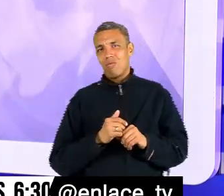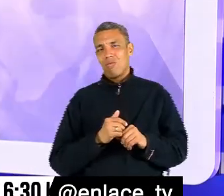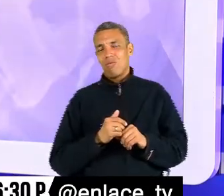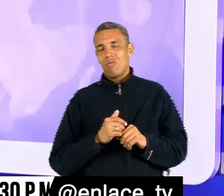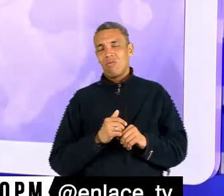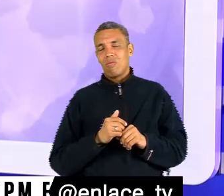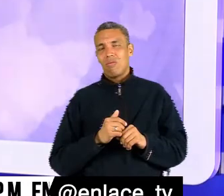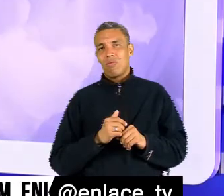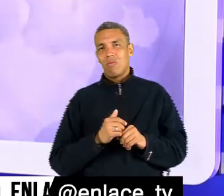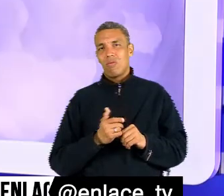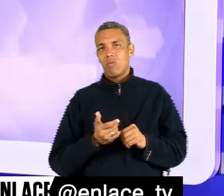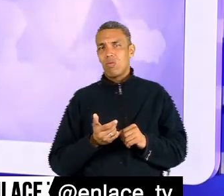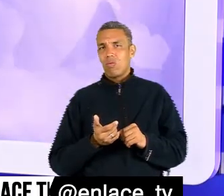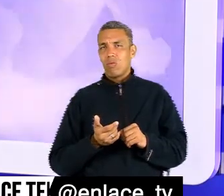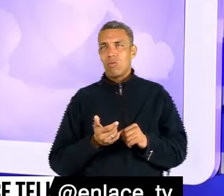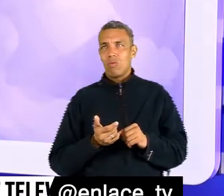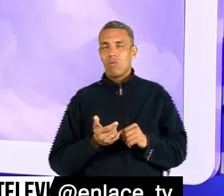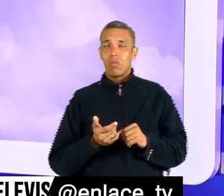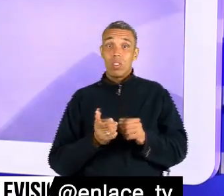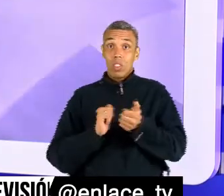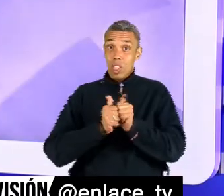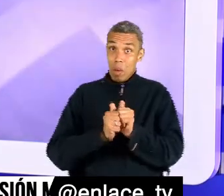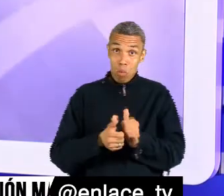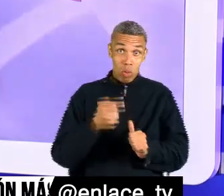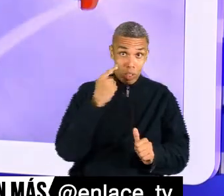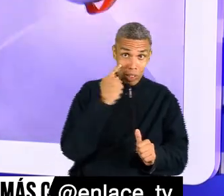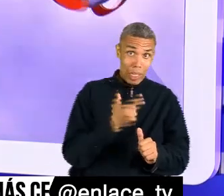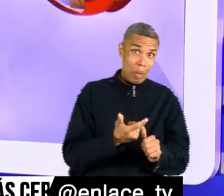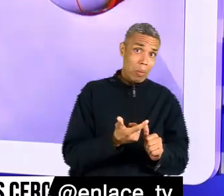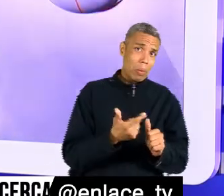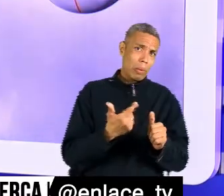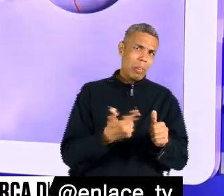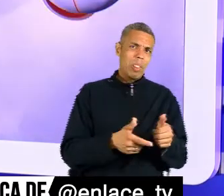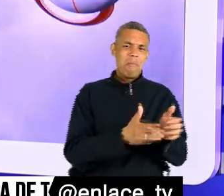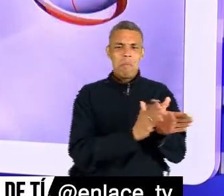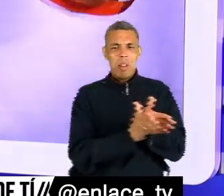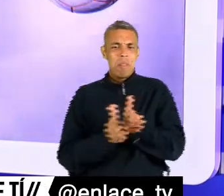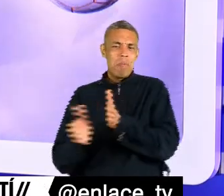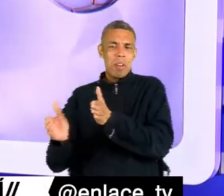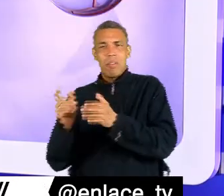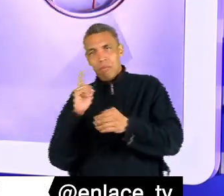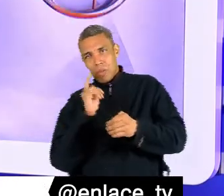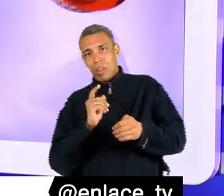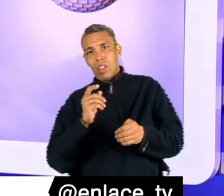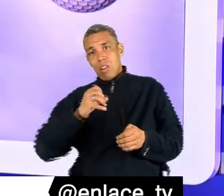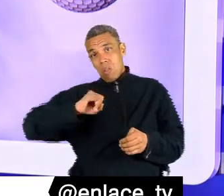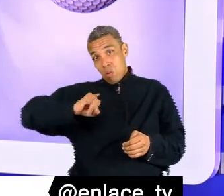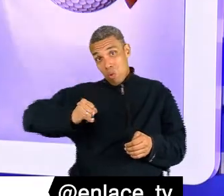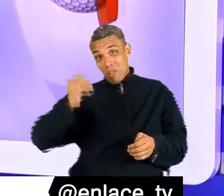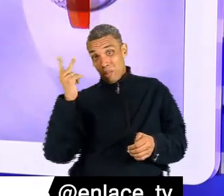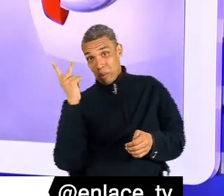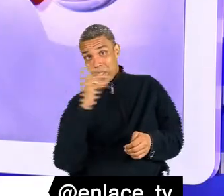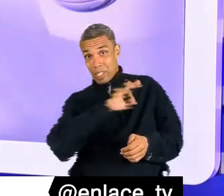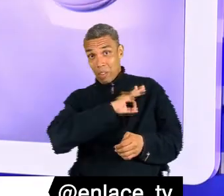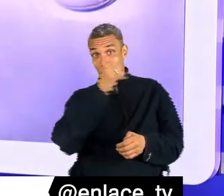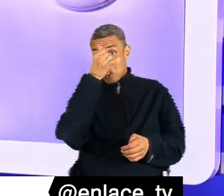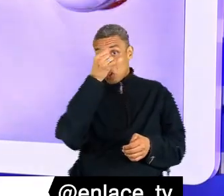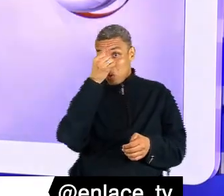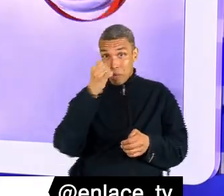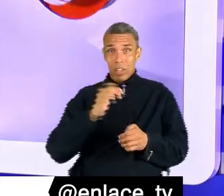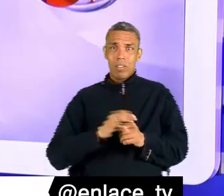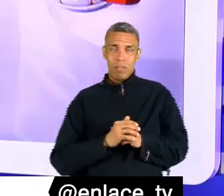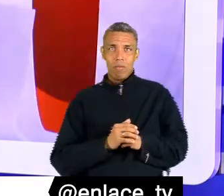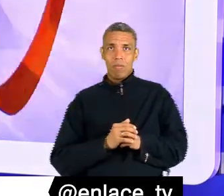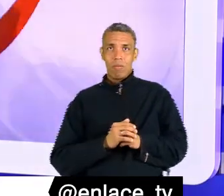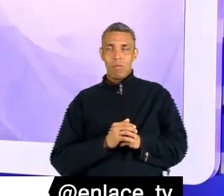nutrida programación en lo deportivo. La programación va a iniciar el próximo jueves, viernes, sábado y domingo. Hace una para